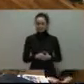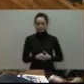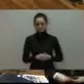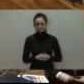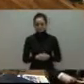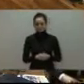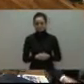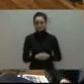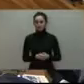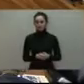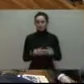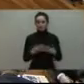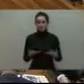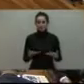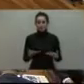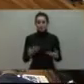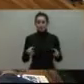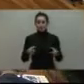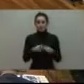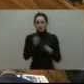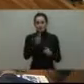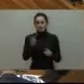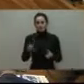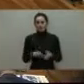El Grupo Parlamentario